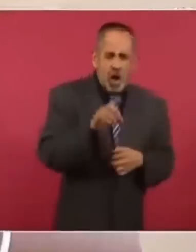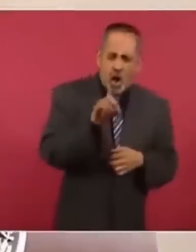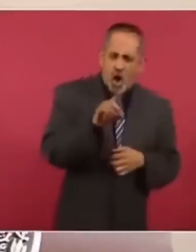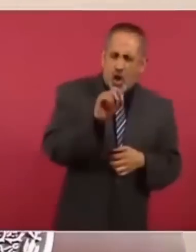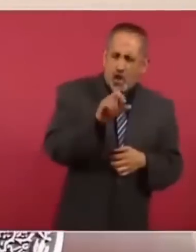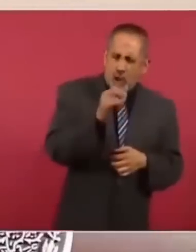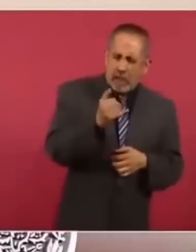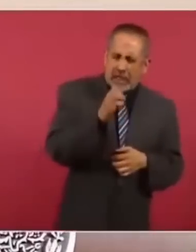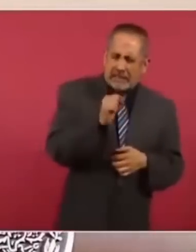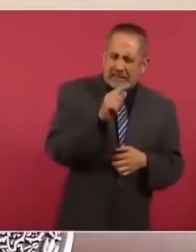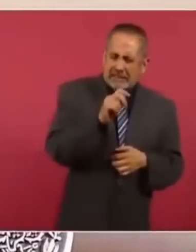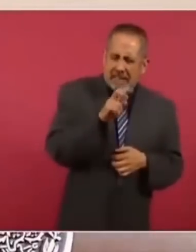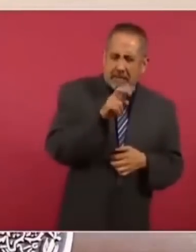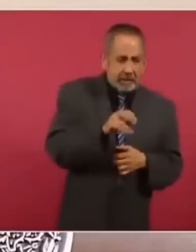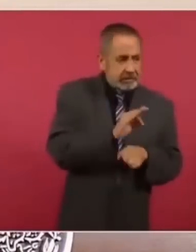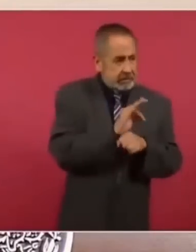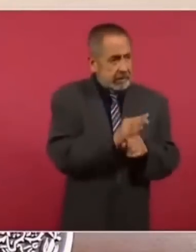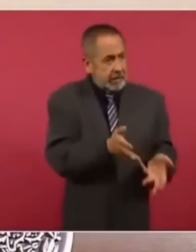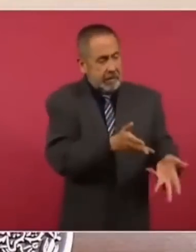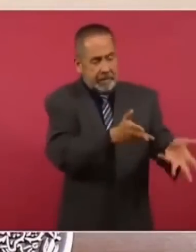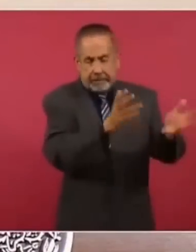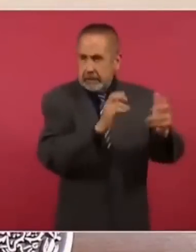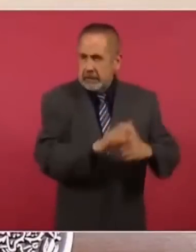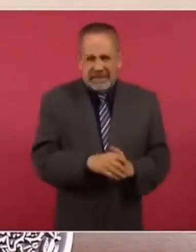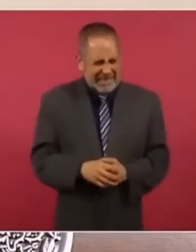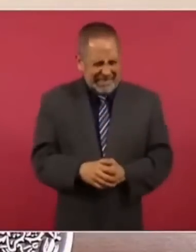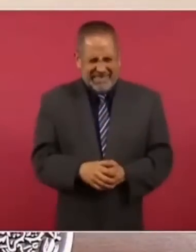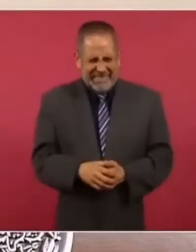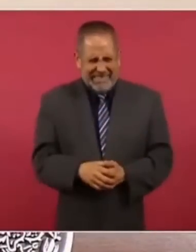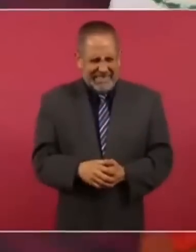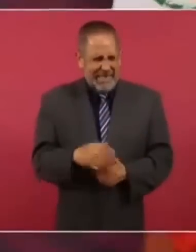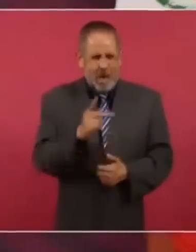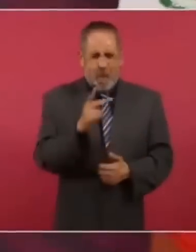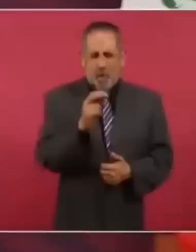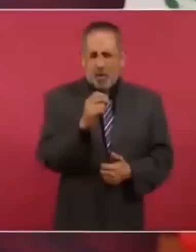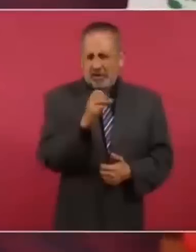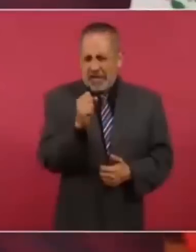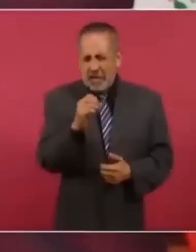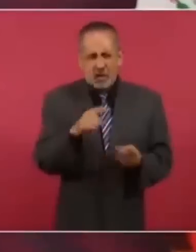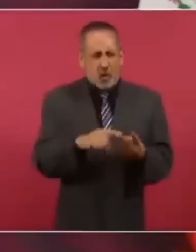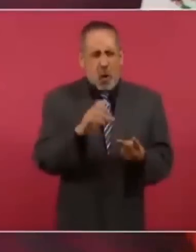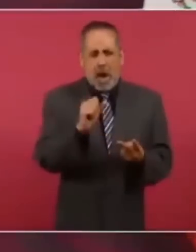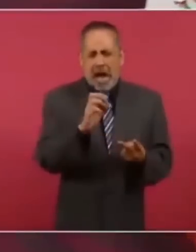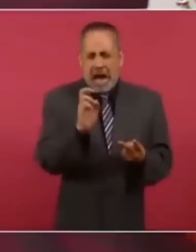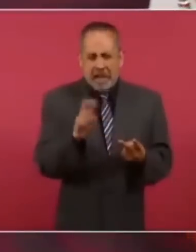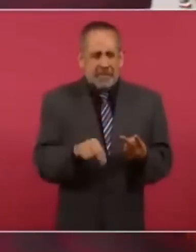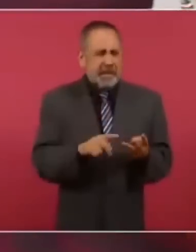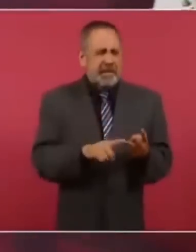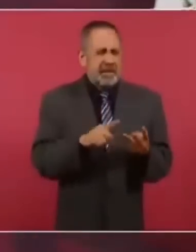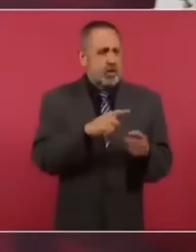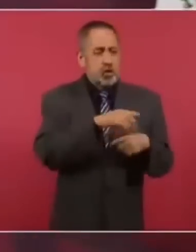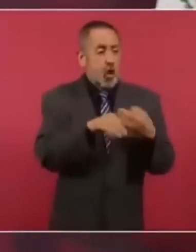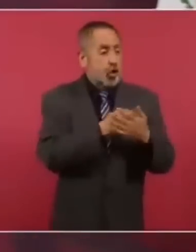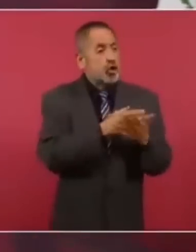Lolia Esteves y el proceso y Carmen Aristegui, pero nosotros no.